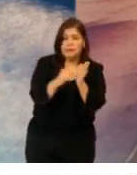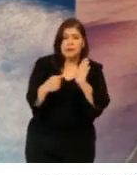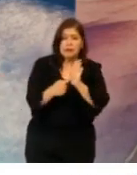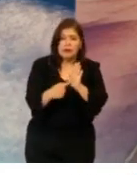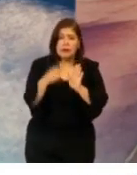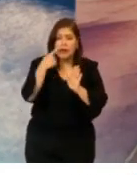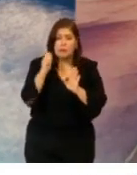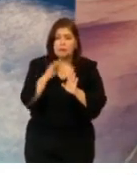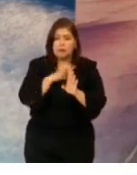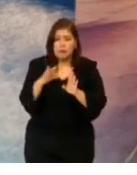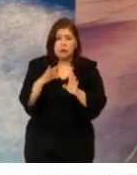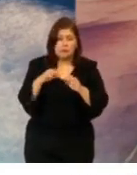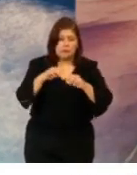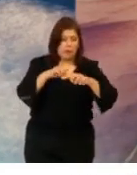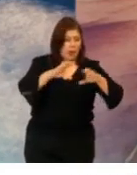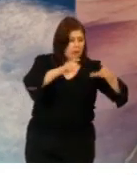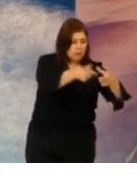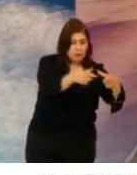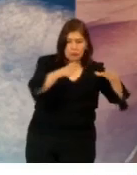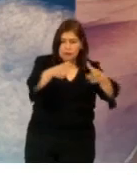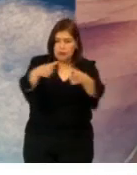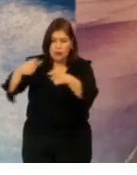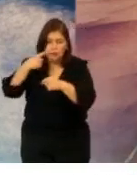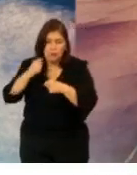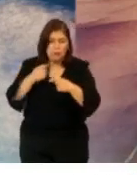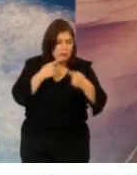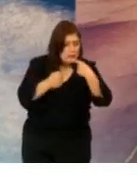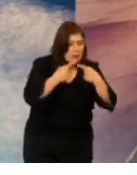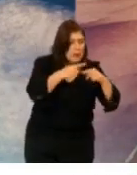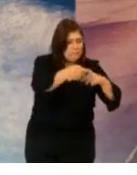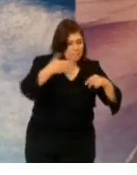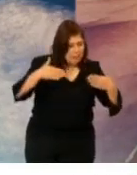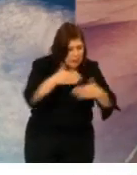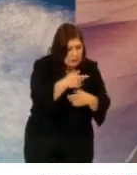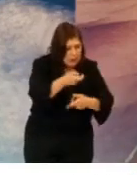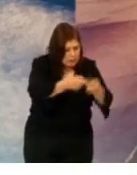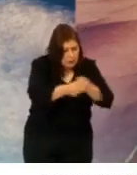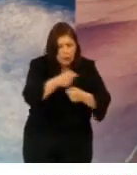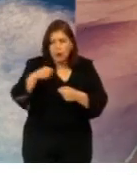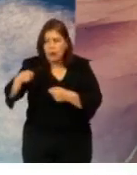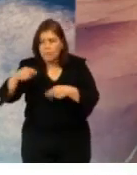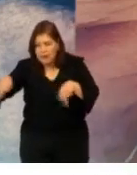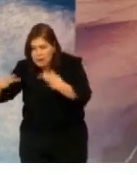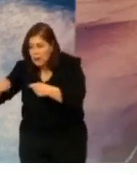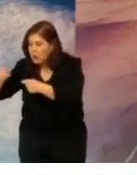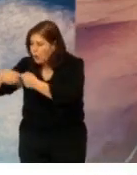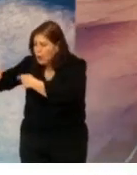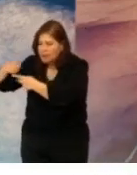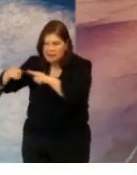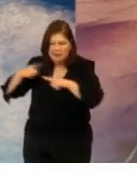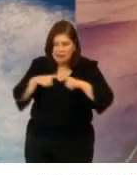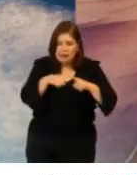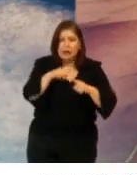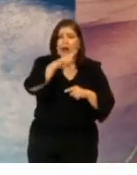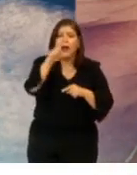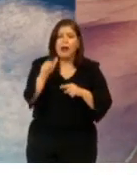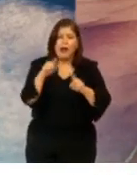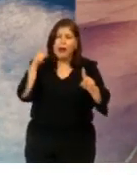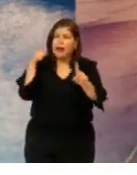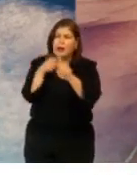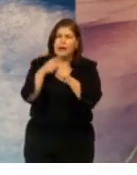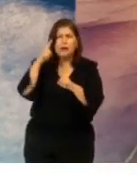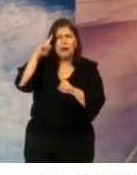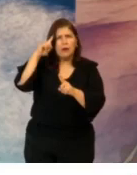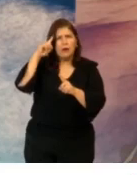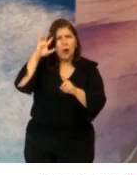todo un movimiento de mesas. Haga una mesa de pescadores, de vendedores, lo que usted quiera. Y de acuerdo al concepto de Estado Social de Derecho, ¿usted